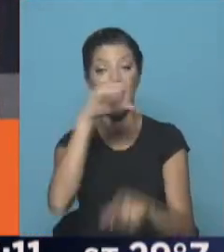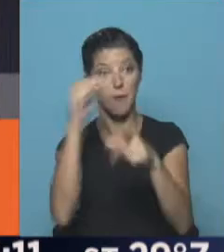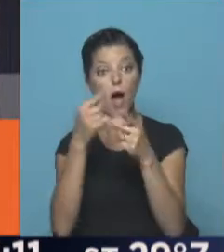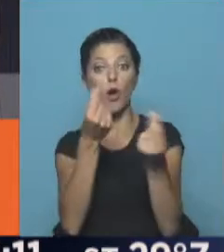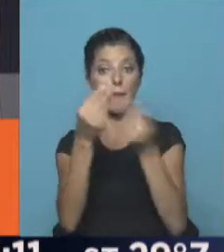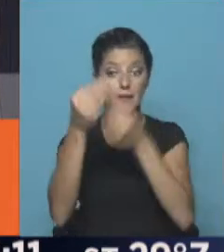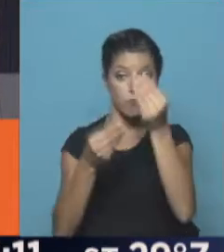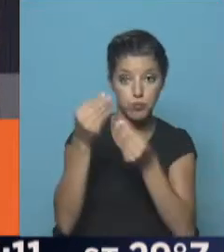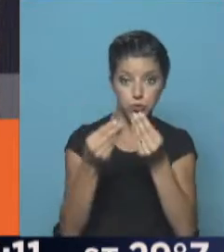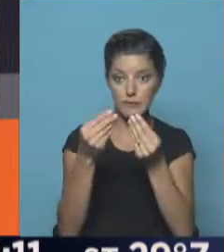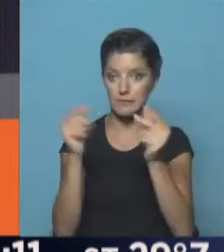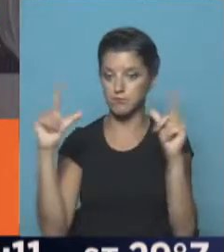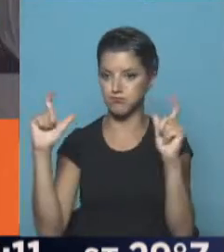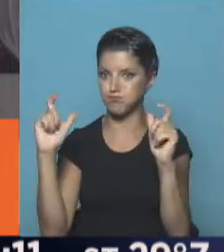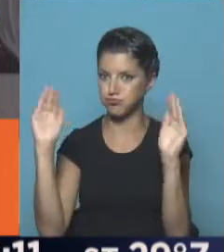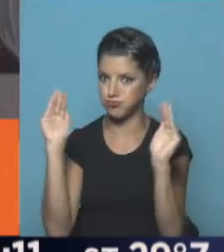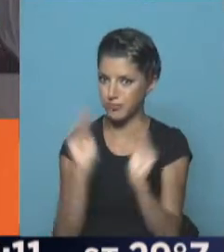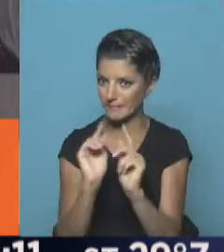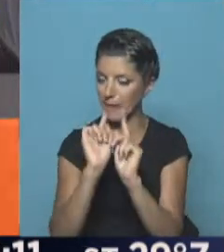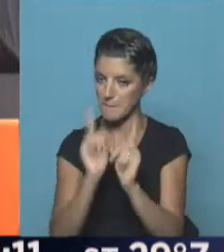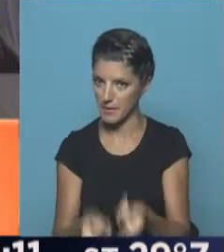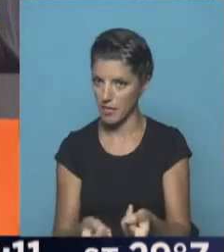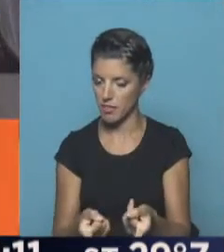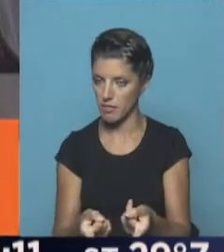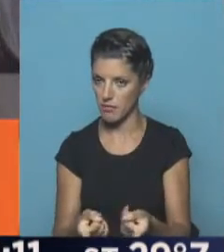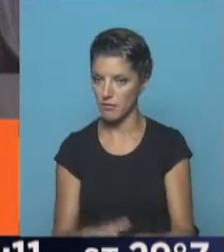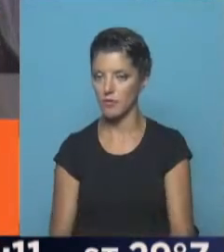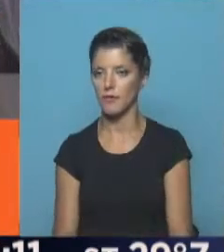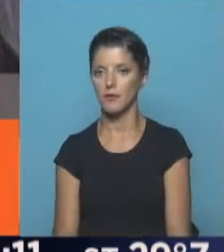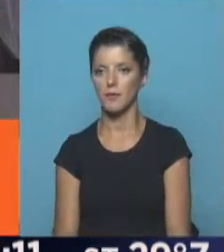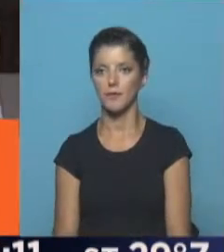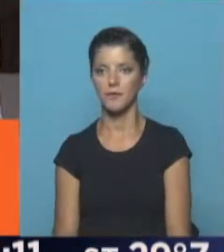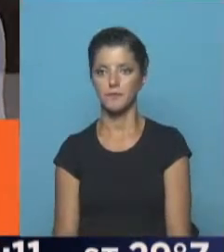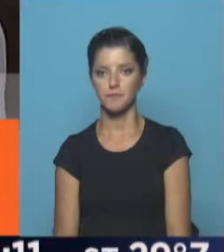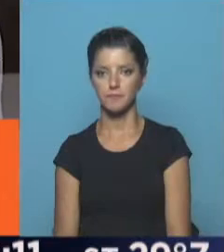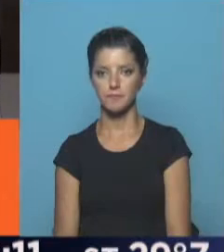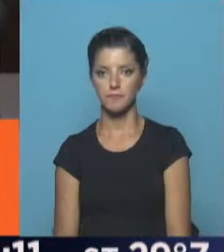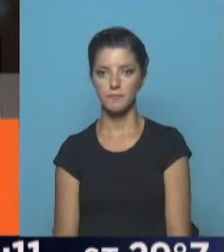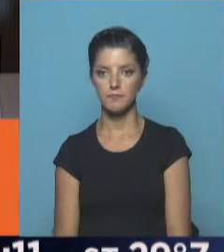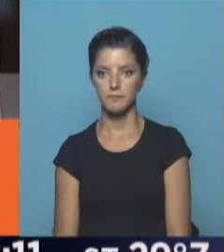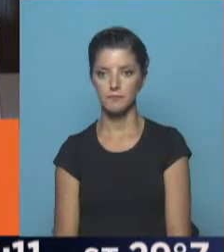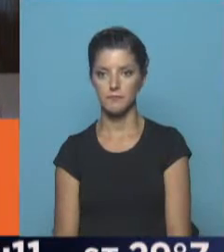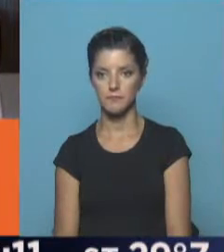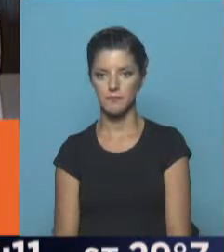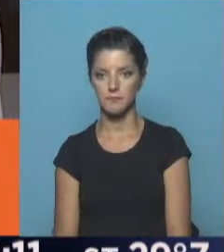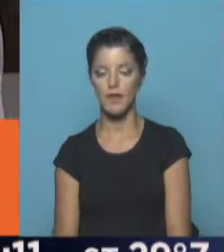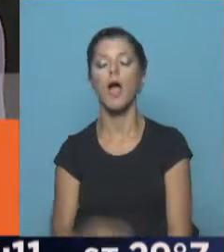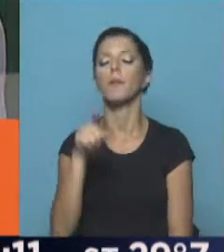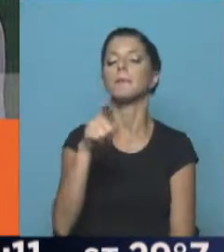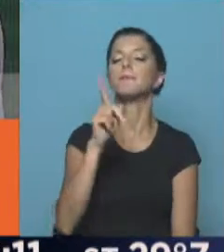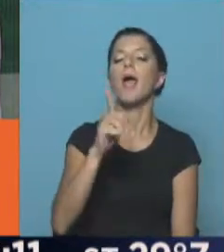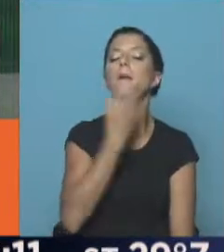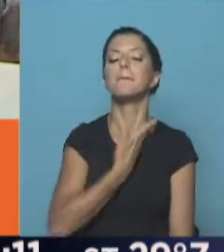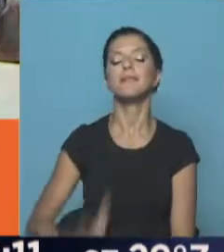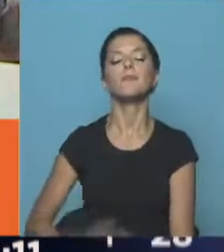no también porque contrariamente a lo que sienta lo que a lo que plantea el discurso de temer que es